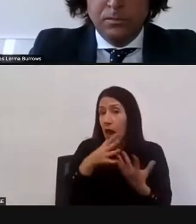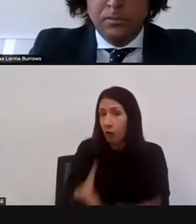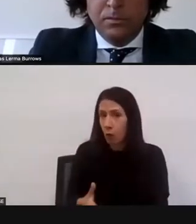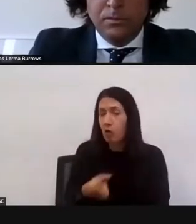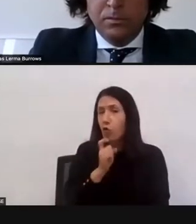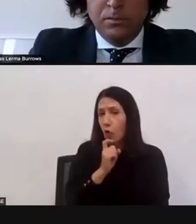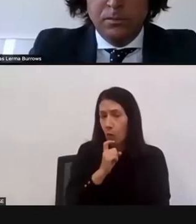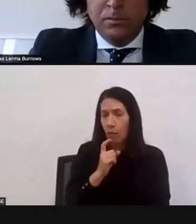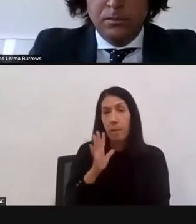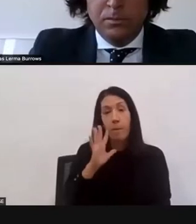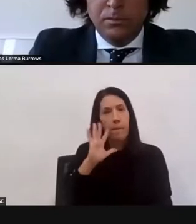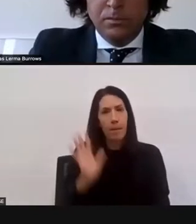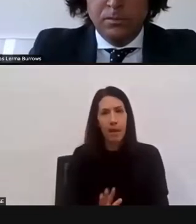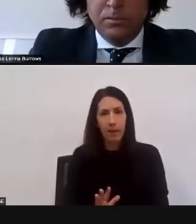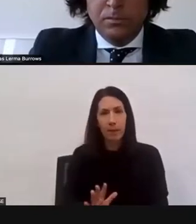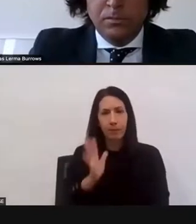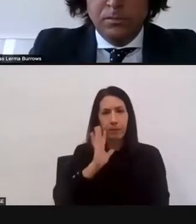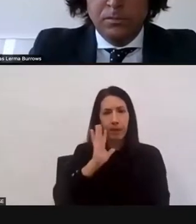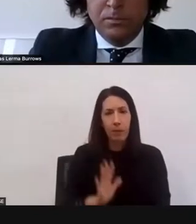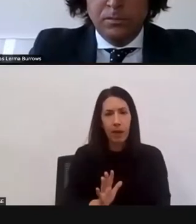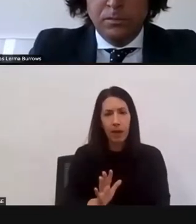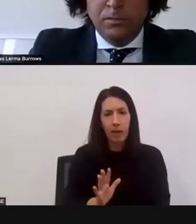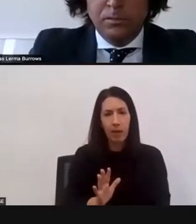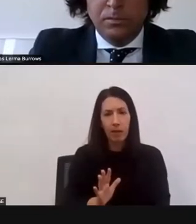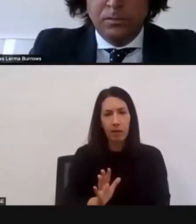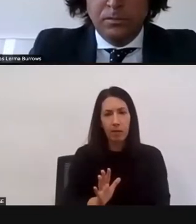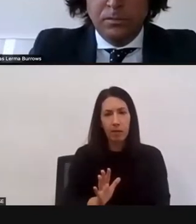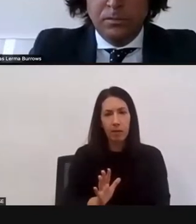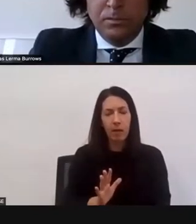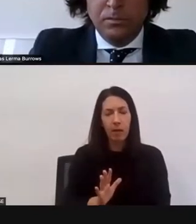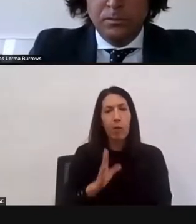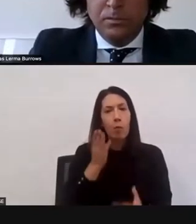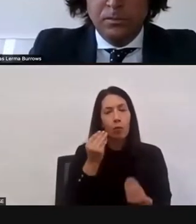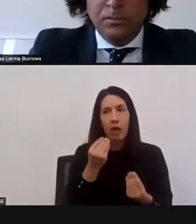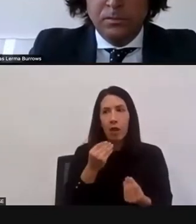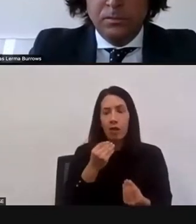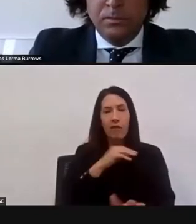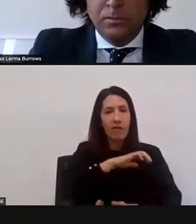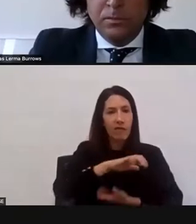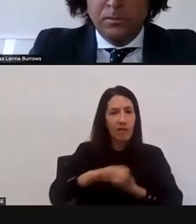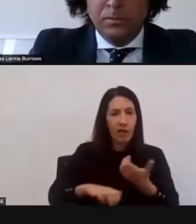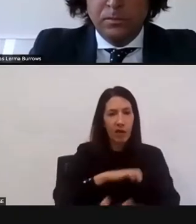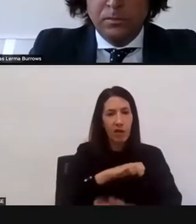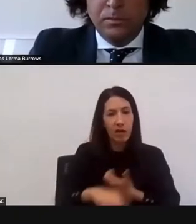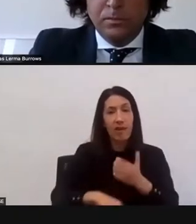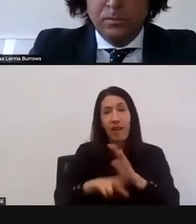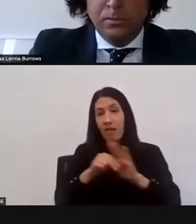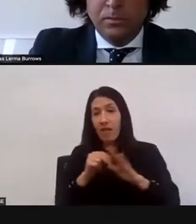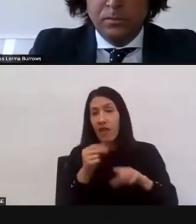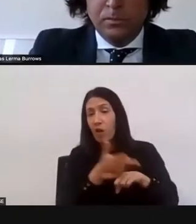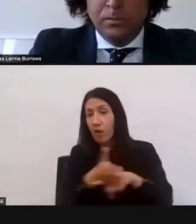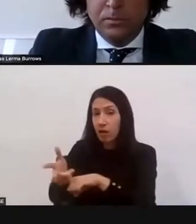Donde parece que hay incluso mucha violencia en videograbaciones hechas